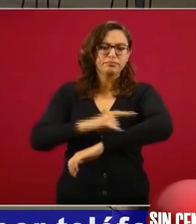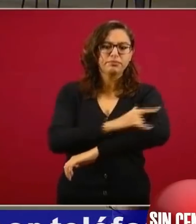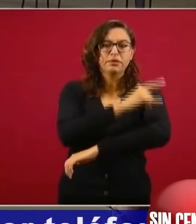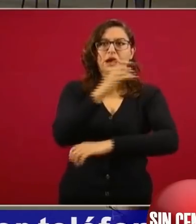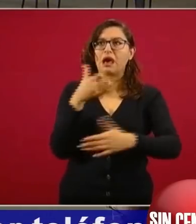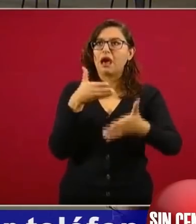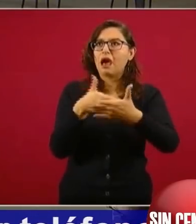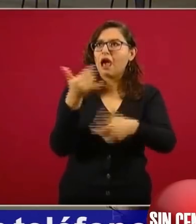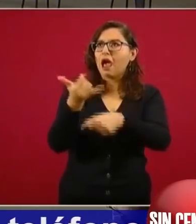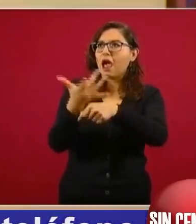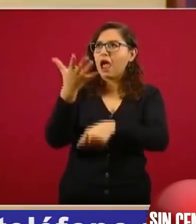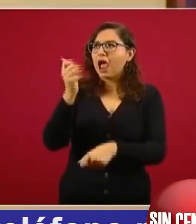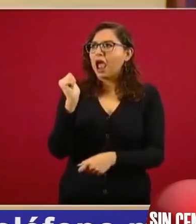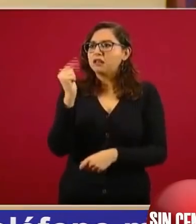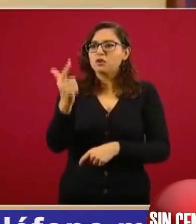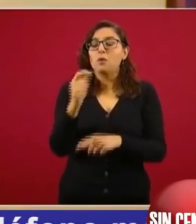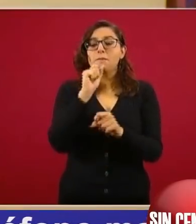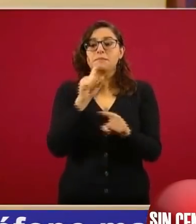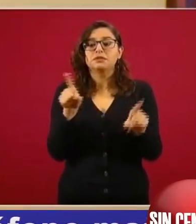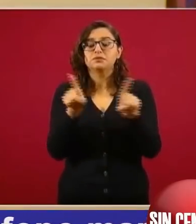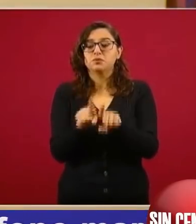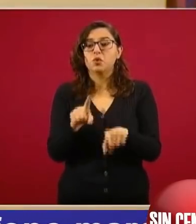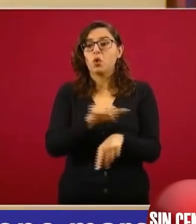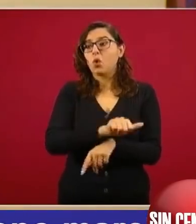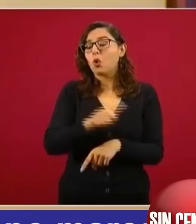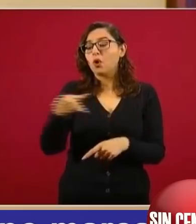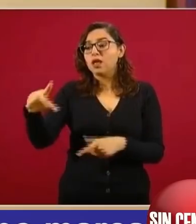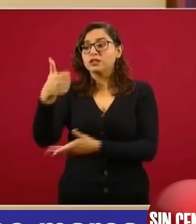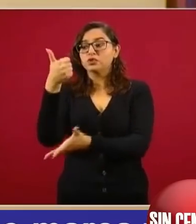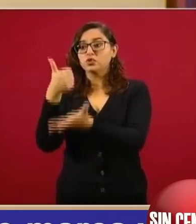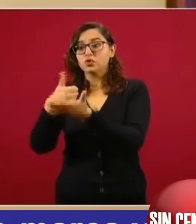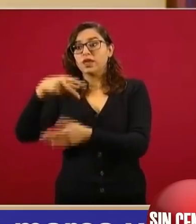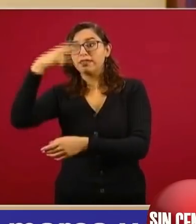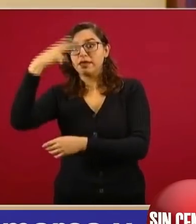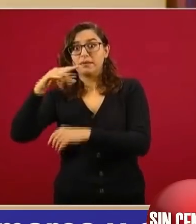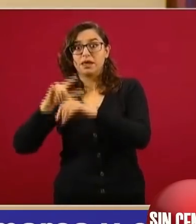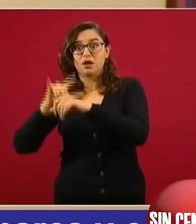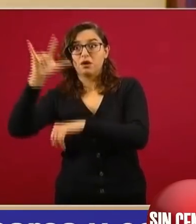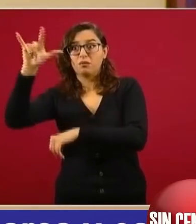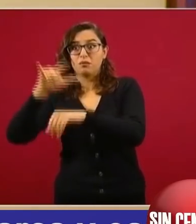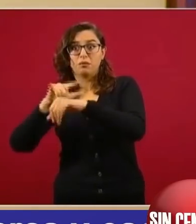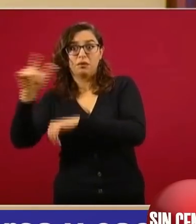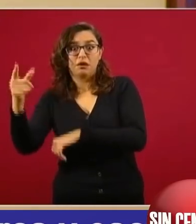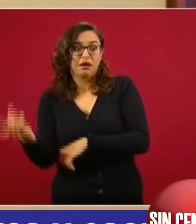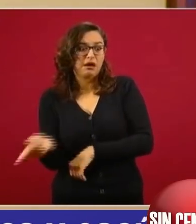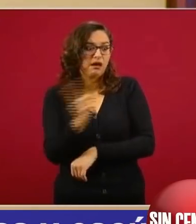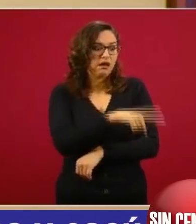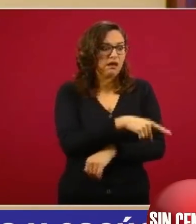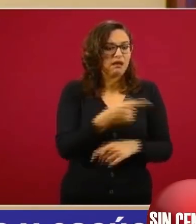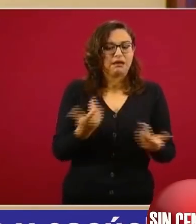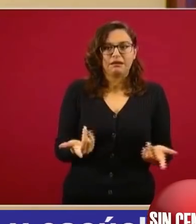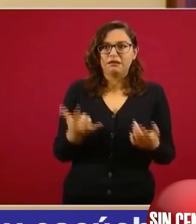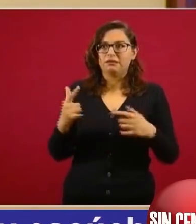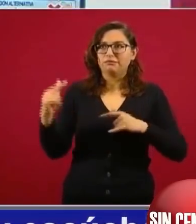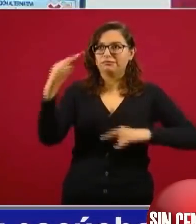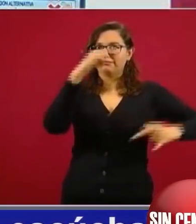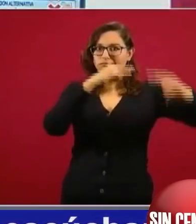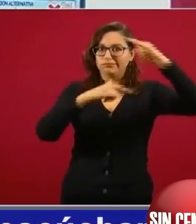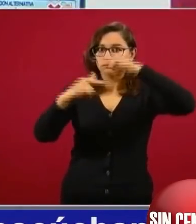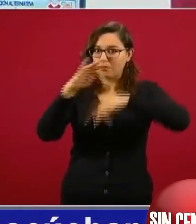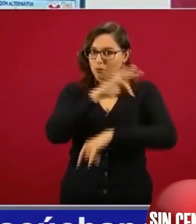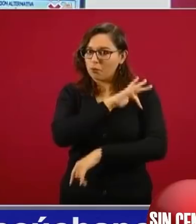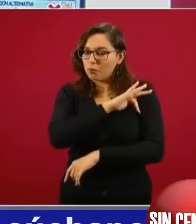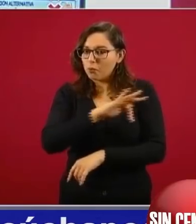vuelos y si puede operar en armonía con el Aeropuerto Internacional de la Ciudad de México, por ser una obra complementaria, explicó